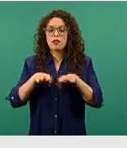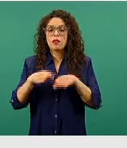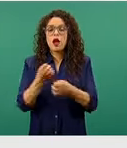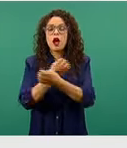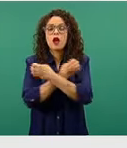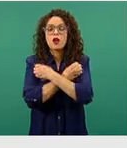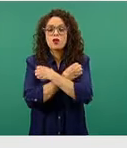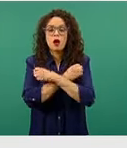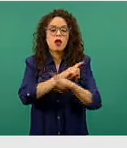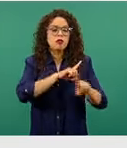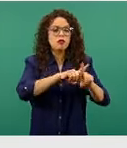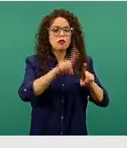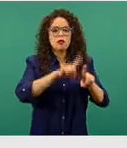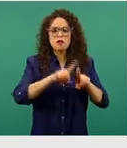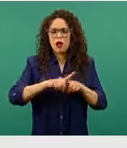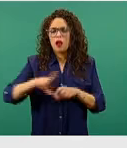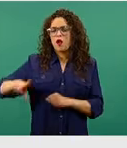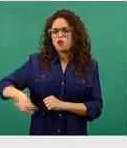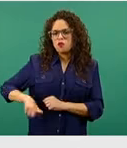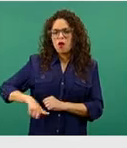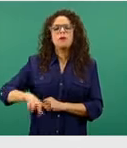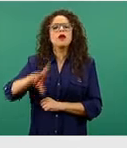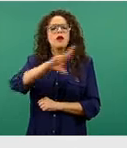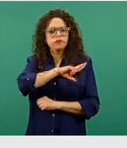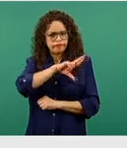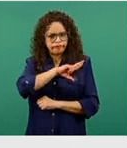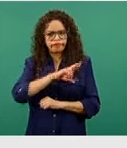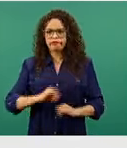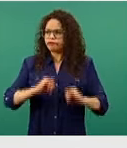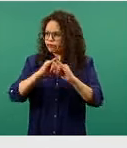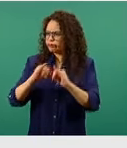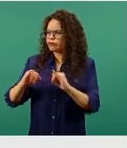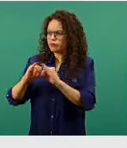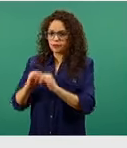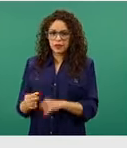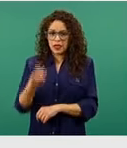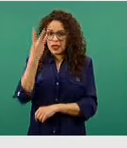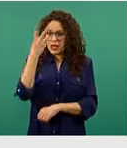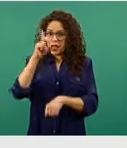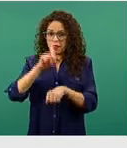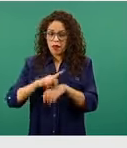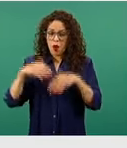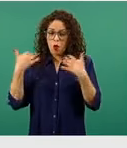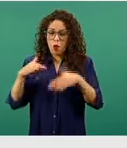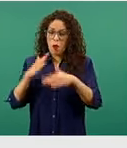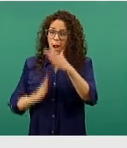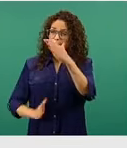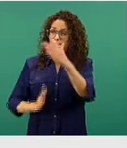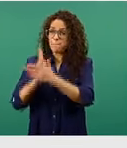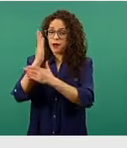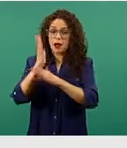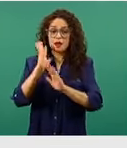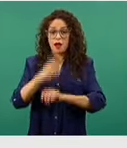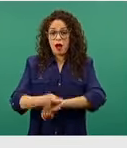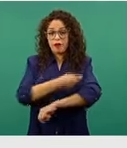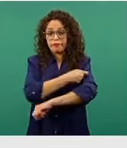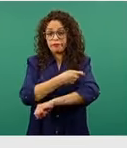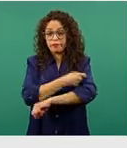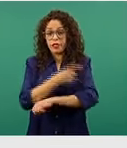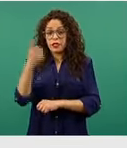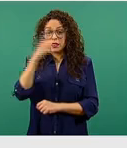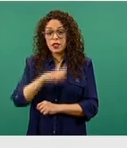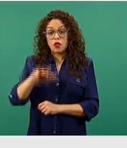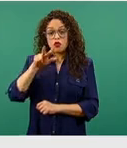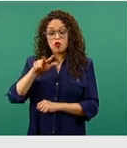las instituciones, tanto públicas como privadas. En 3 días rompimos un récord de aplicación de vacunas, más de